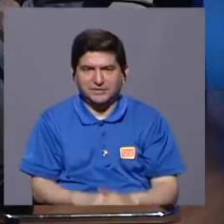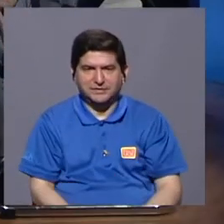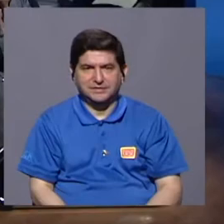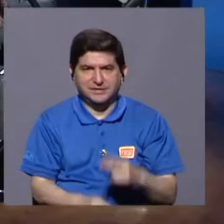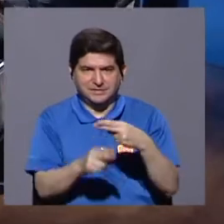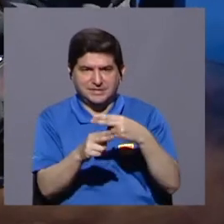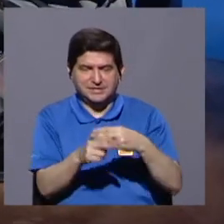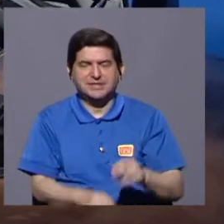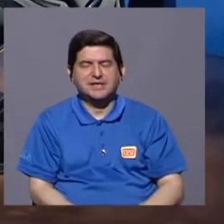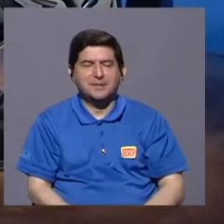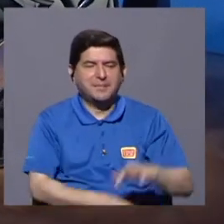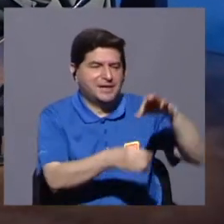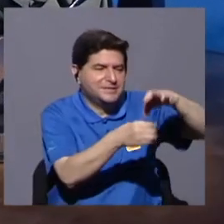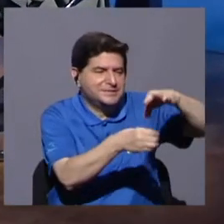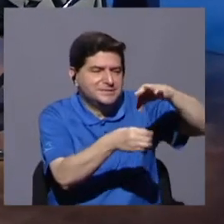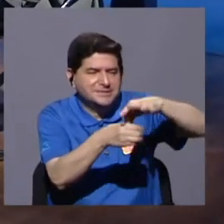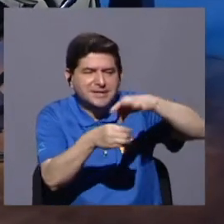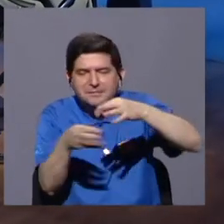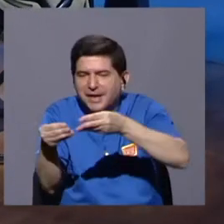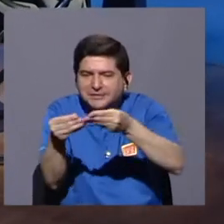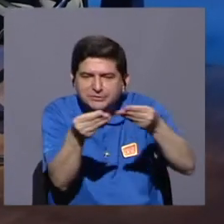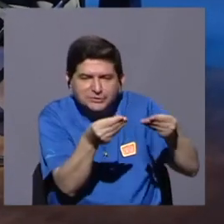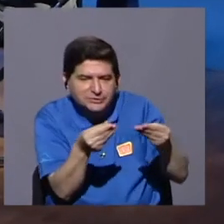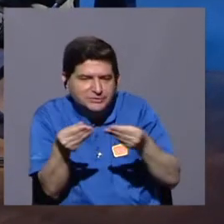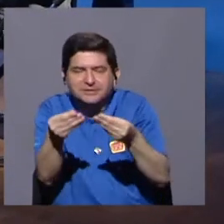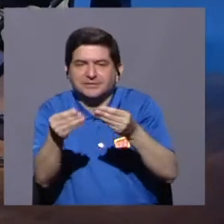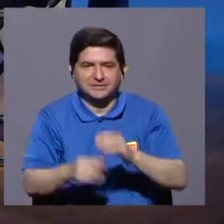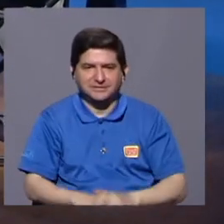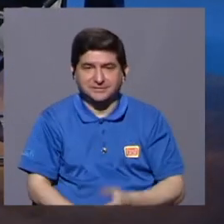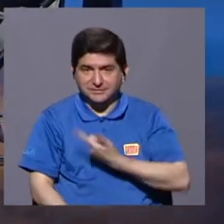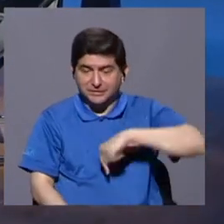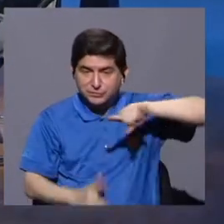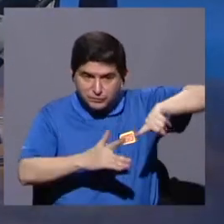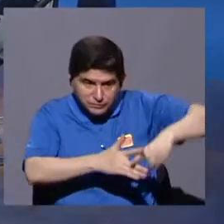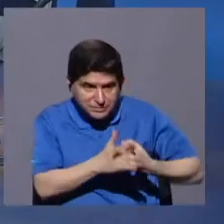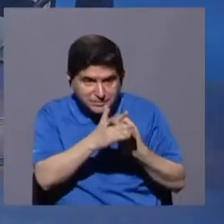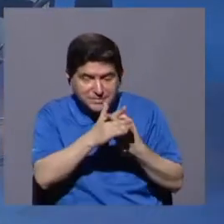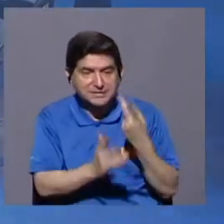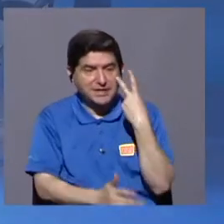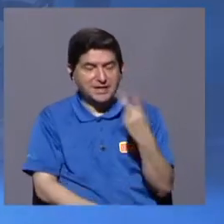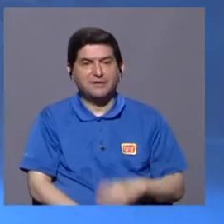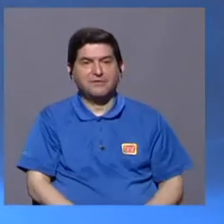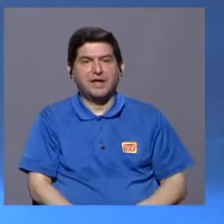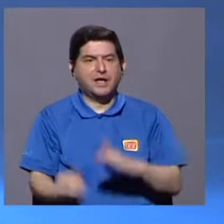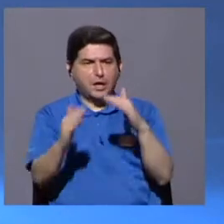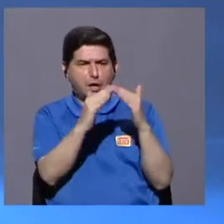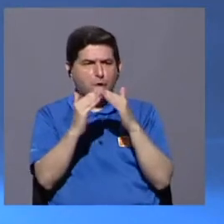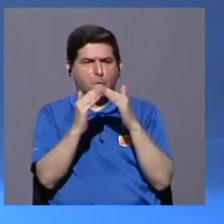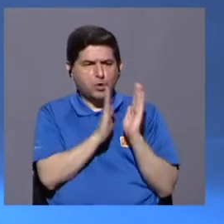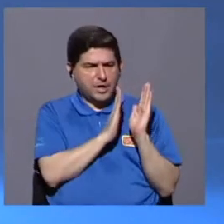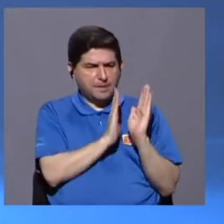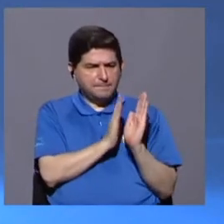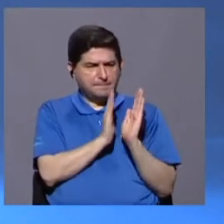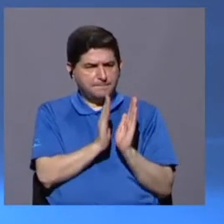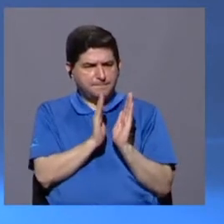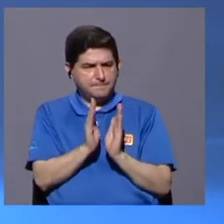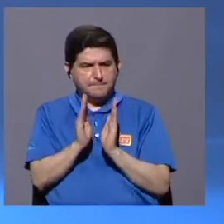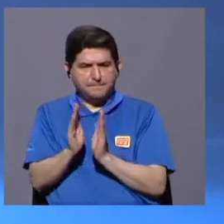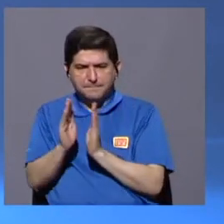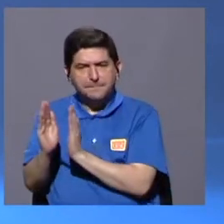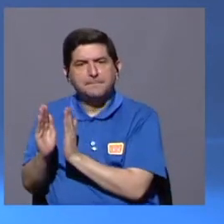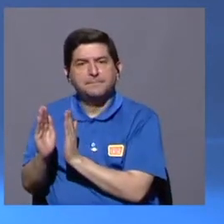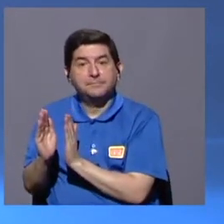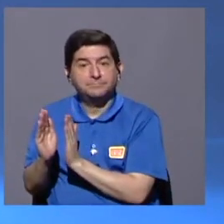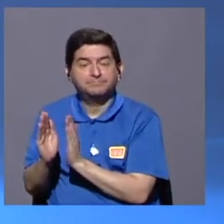llama Cultivando la Tierra, nosotros comenzamos a ver que la comunidad comenzó a organizarse